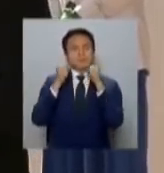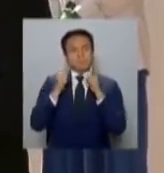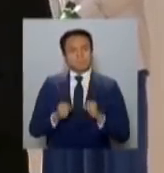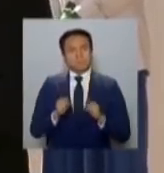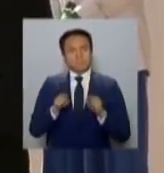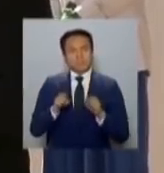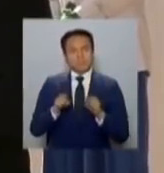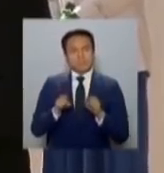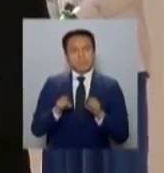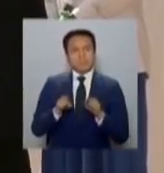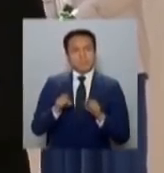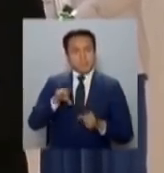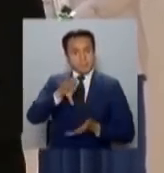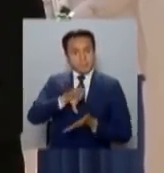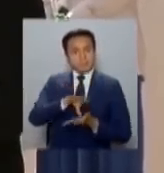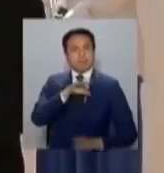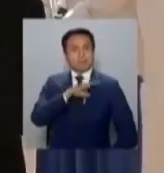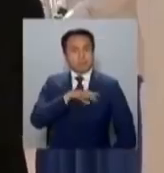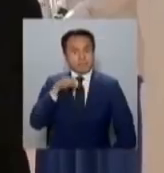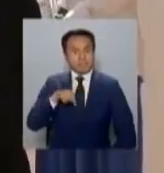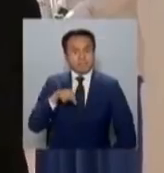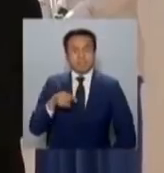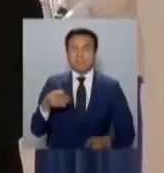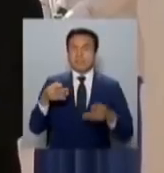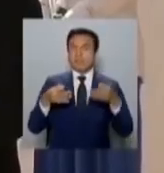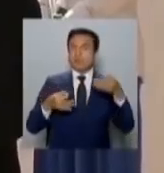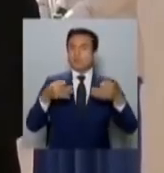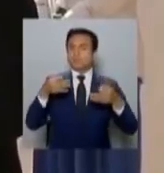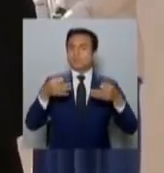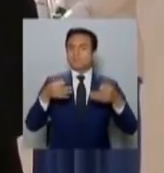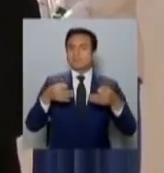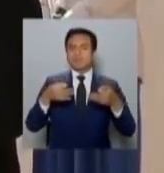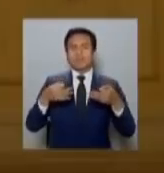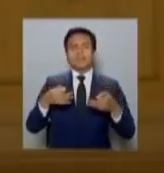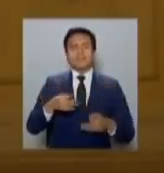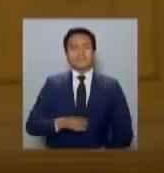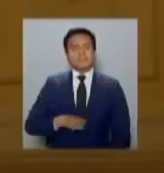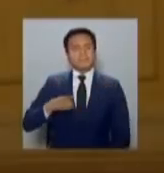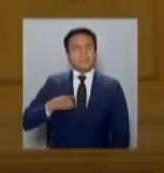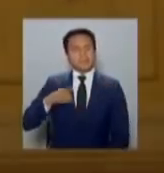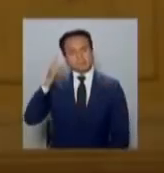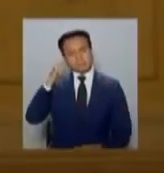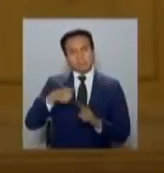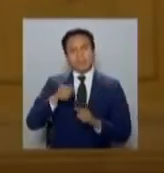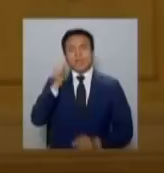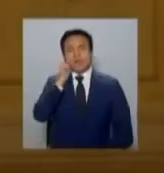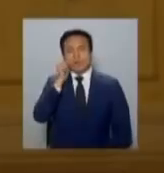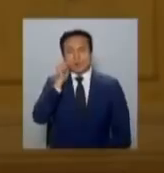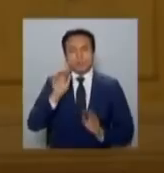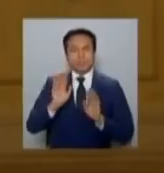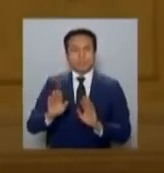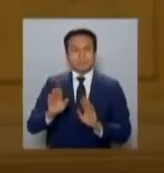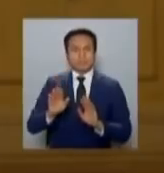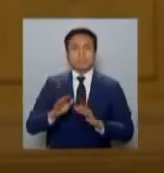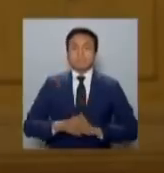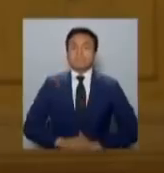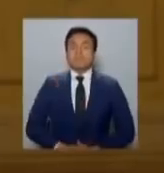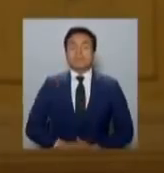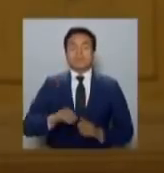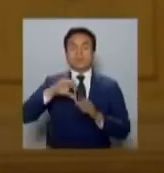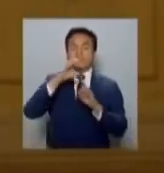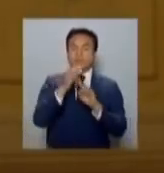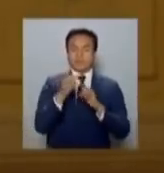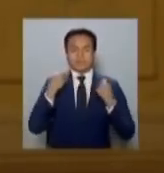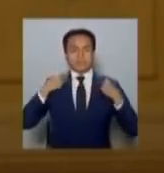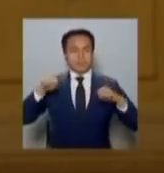del 30% el año pasado, lo que es realmente exagerado, estima ella. En ese sentido se le pregunta, ¿es importante la estabilidad macroeconómica? Dice, es